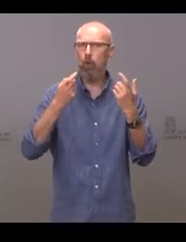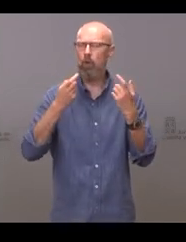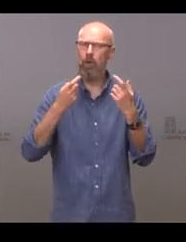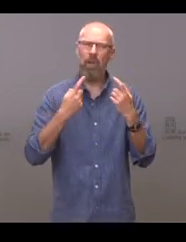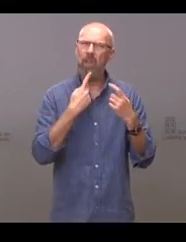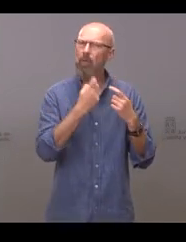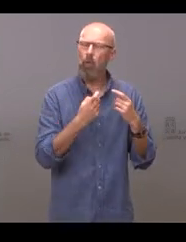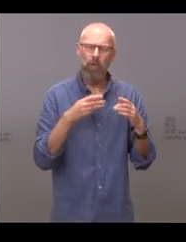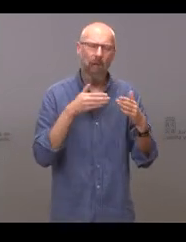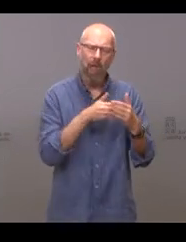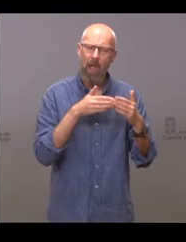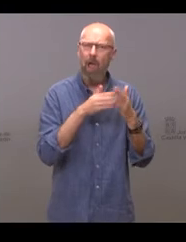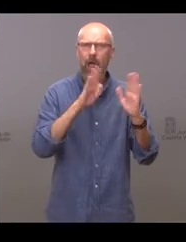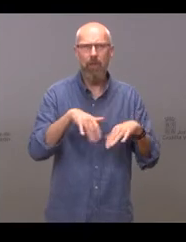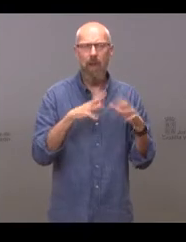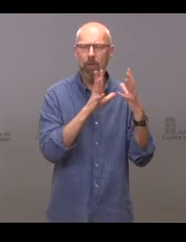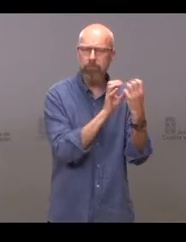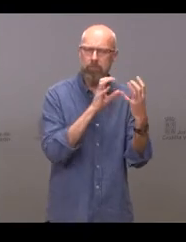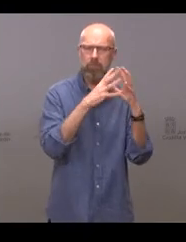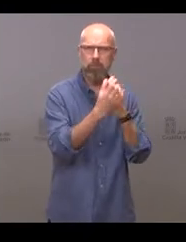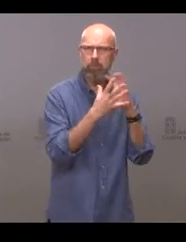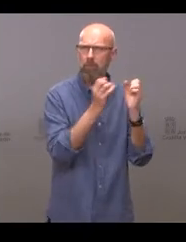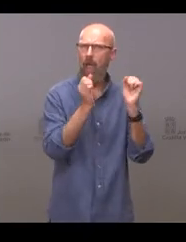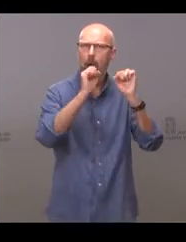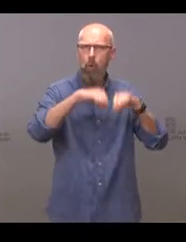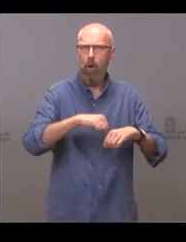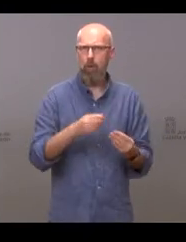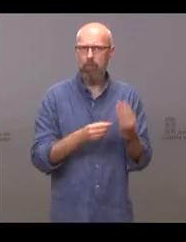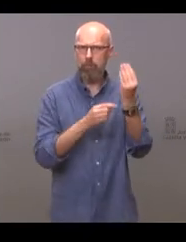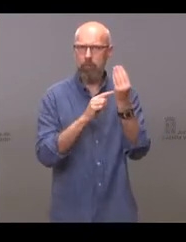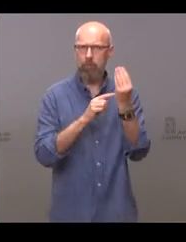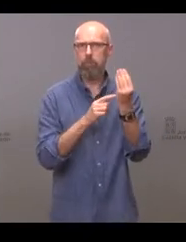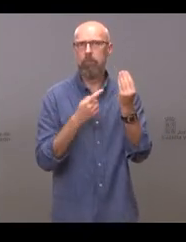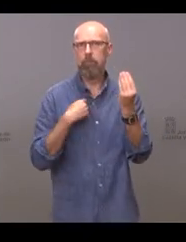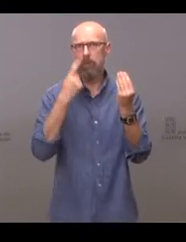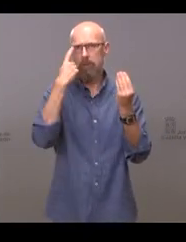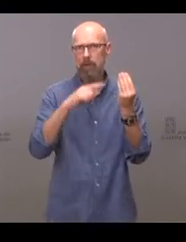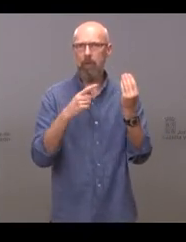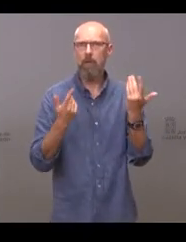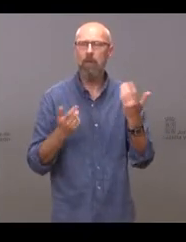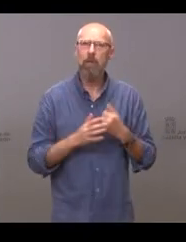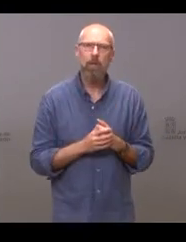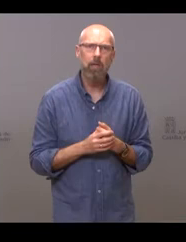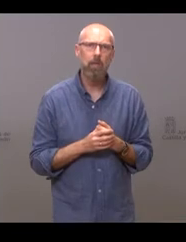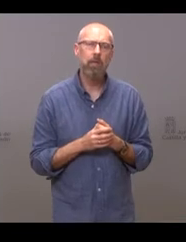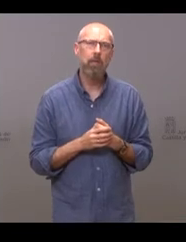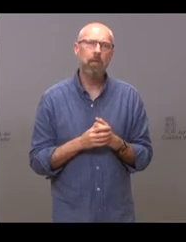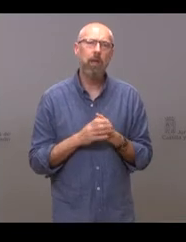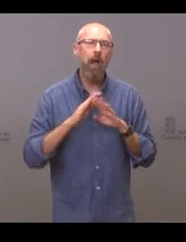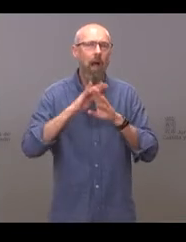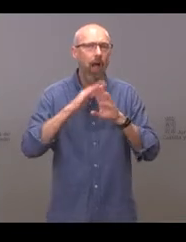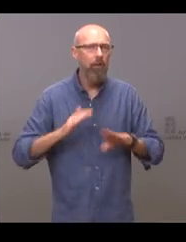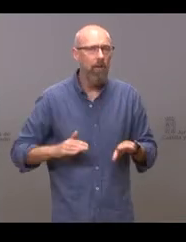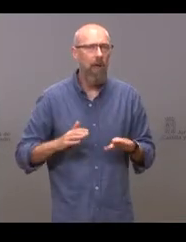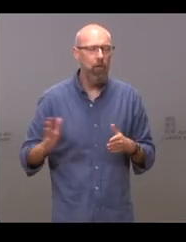a un acuerdo que como todo siempre cada parte espera que sea mejor al final todos siempre